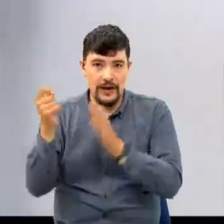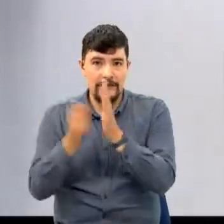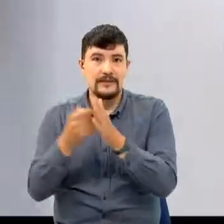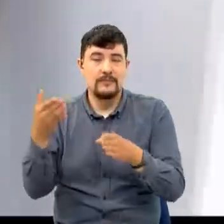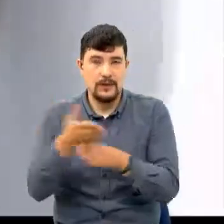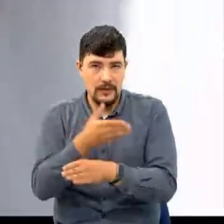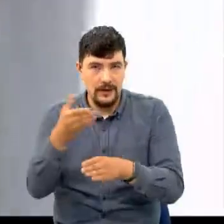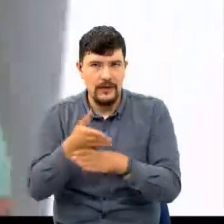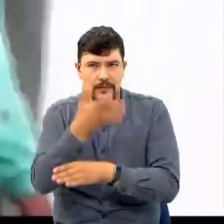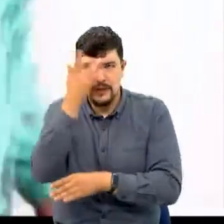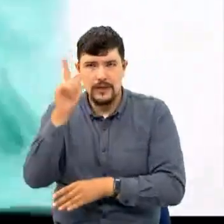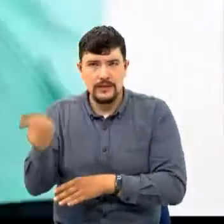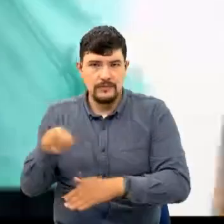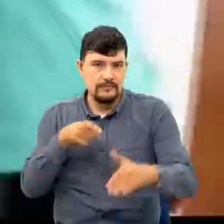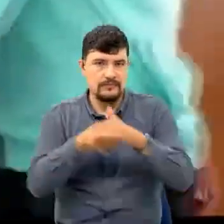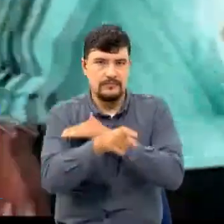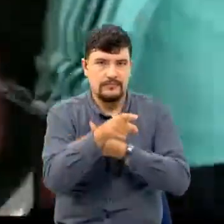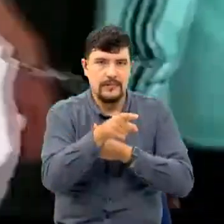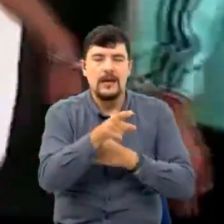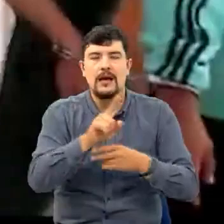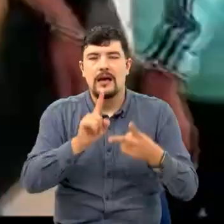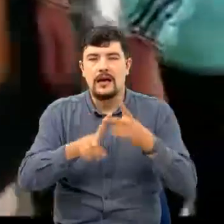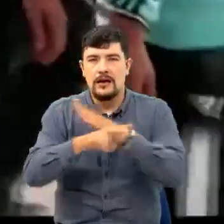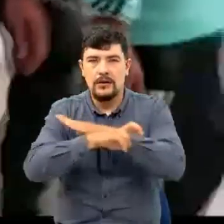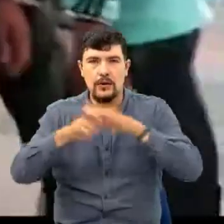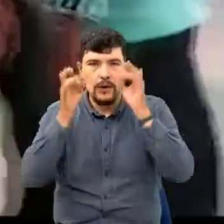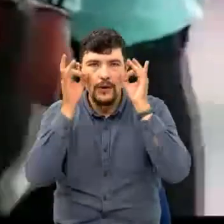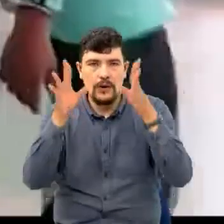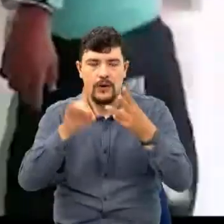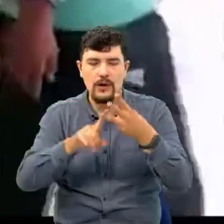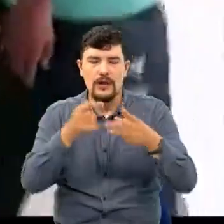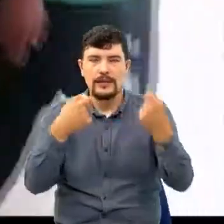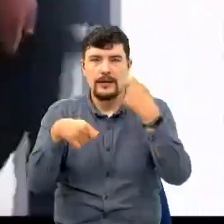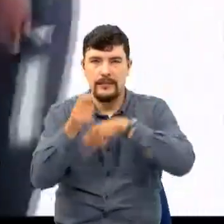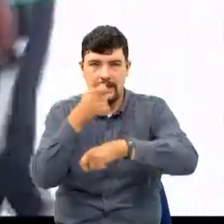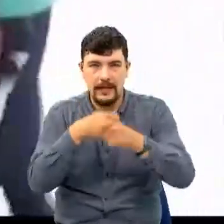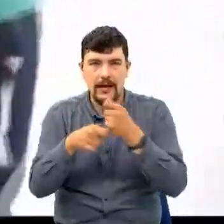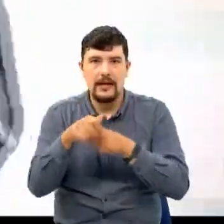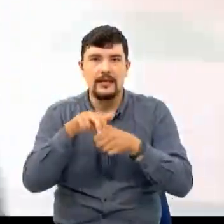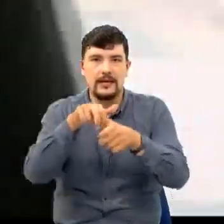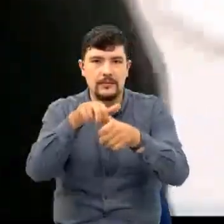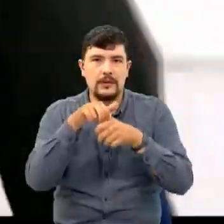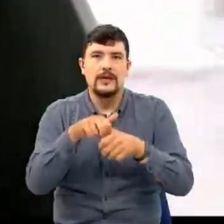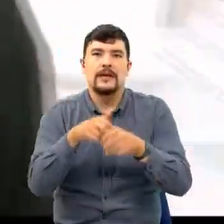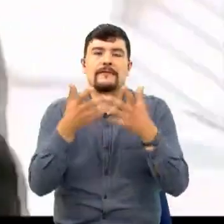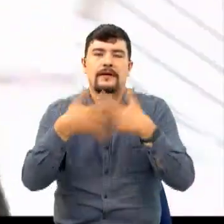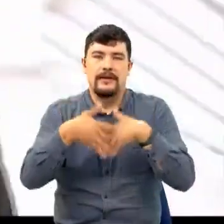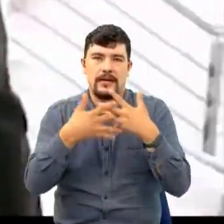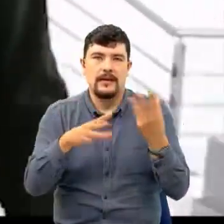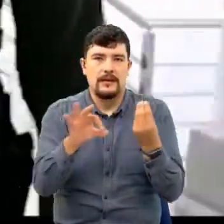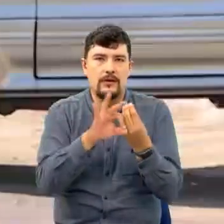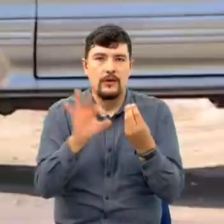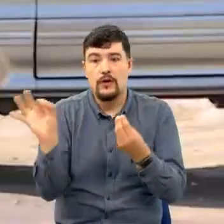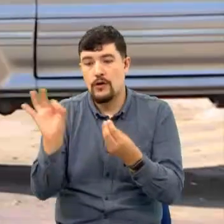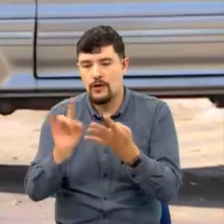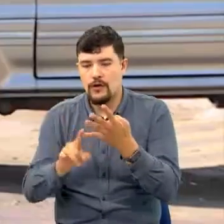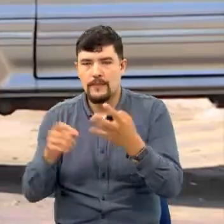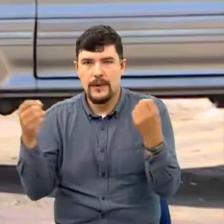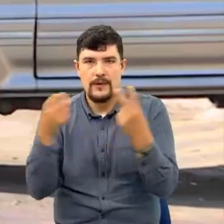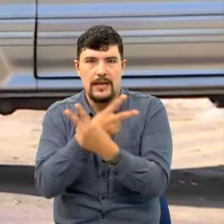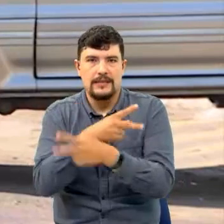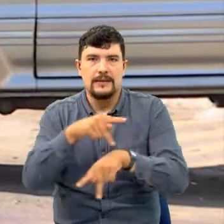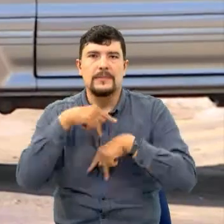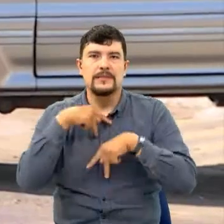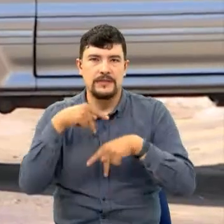delitos de fuga de presos, hurto calificado, tráfico de estupefacientes, daño en bien ajeno y lesiones personales.